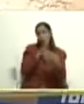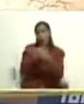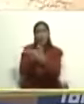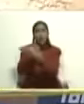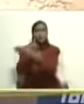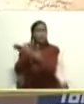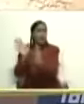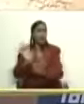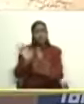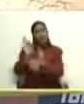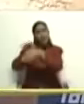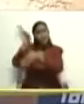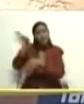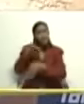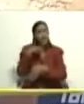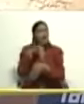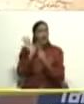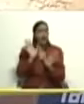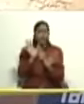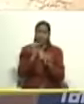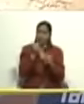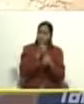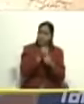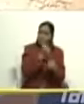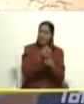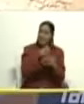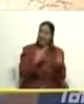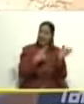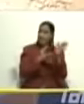trabajar, recuperarnos, crecer.